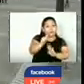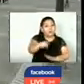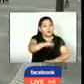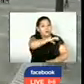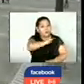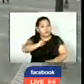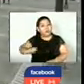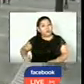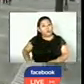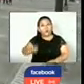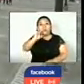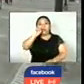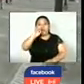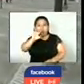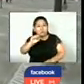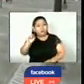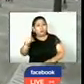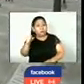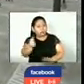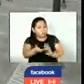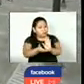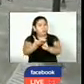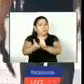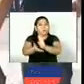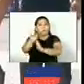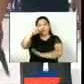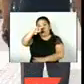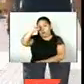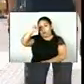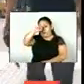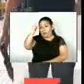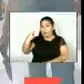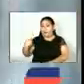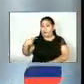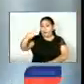gremial destacó el crecimiento de empleos en los últimos meses.